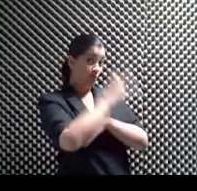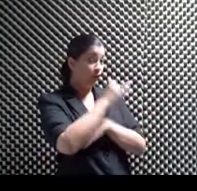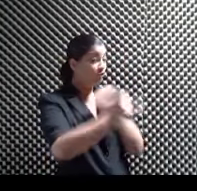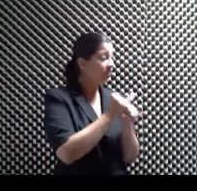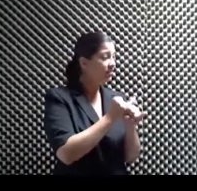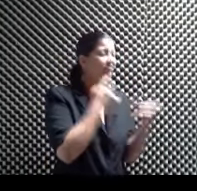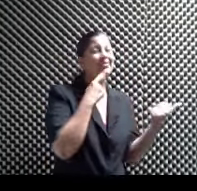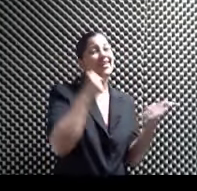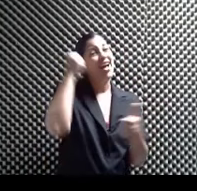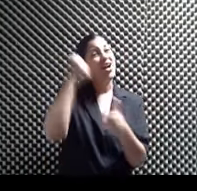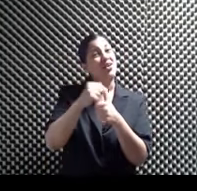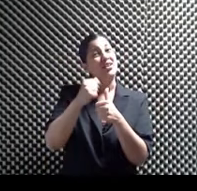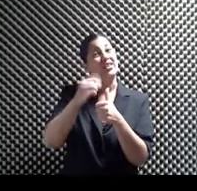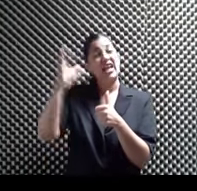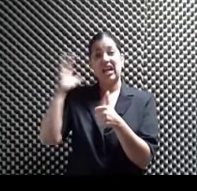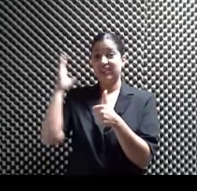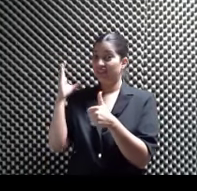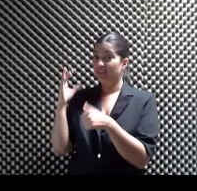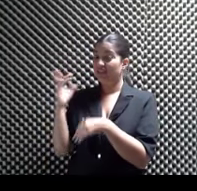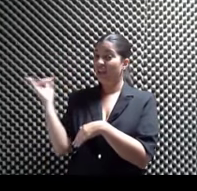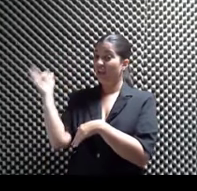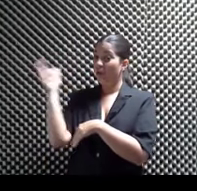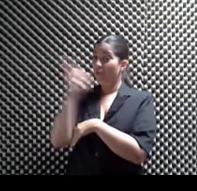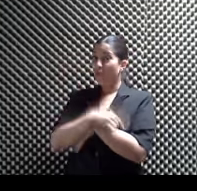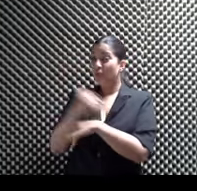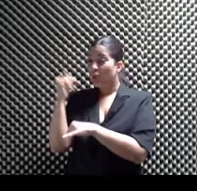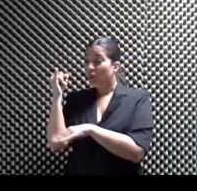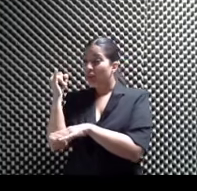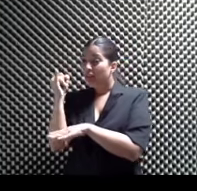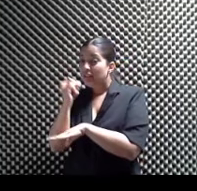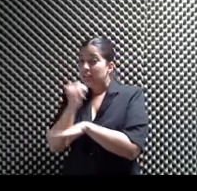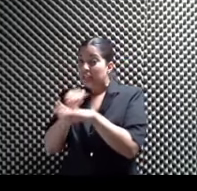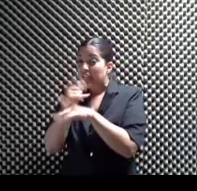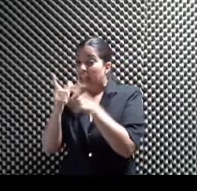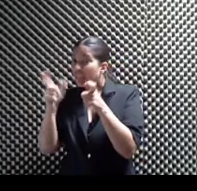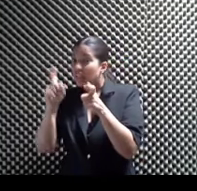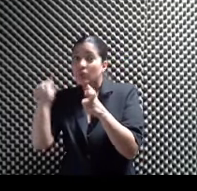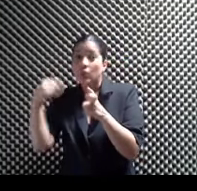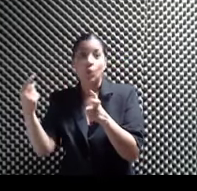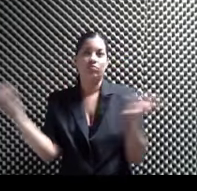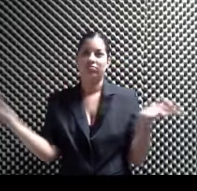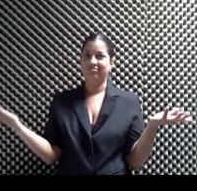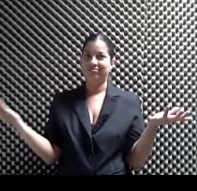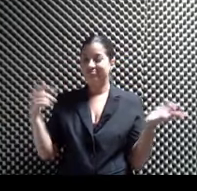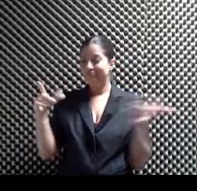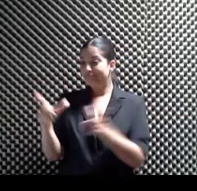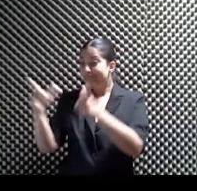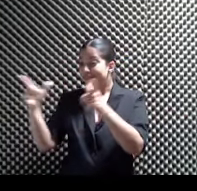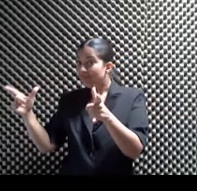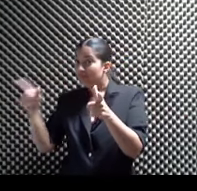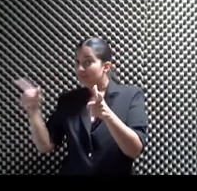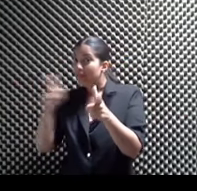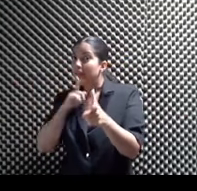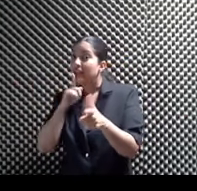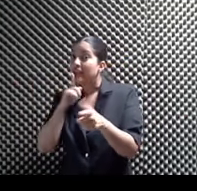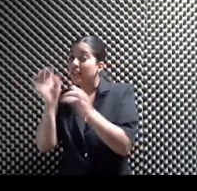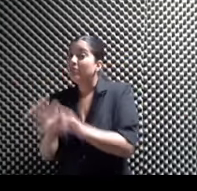De La Grande Donde Ahora Está El Centro De Convenciones Allí Ese Aeropuerto Era Lo Más Grande Que Teníamos Y Eso Se Había Construido En